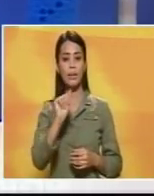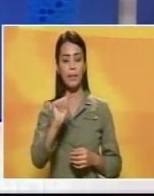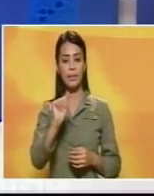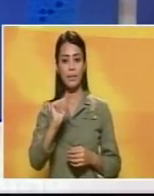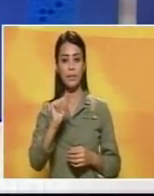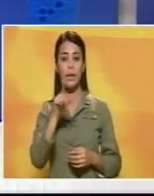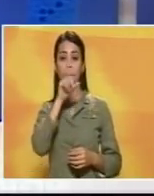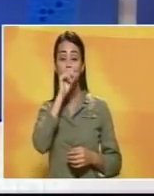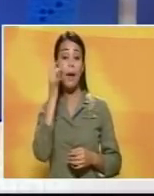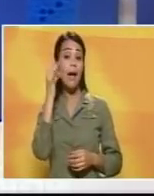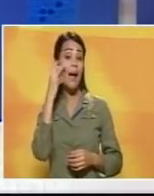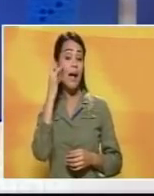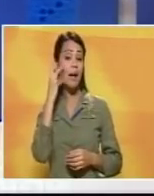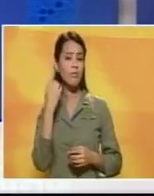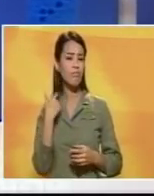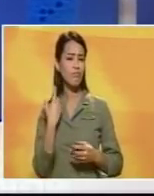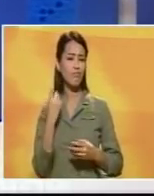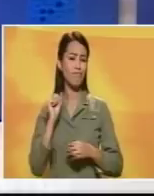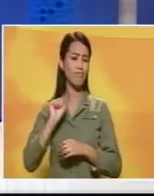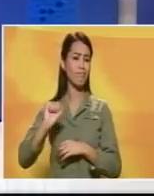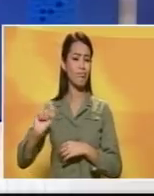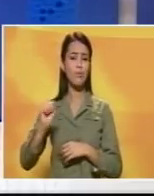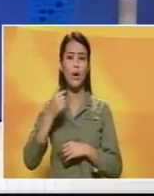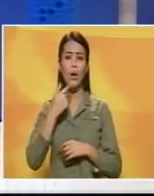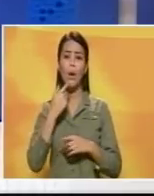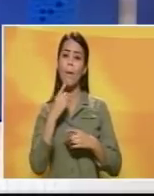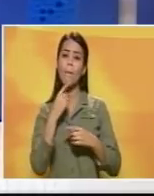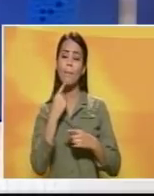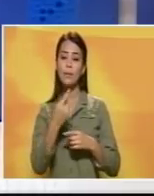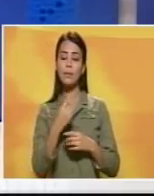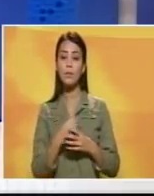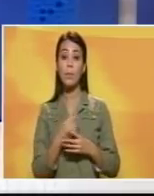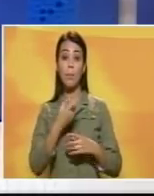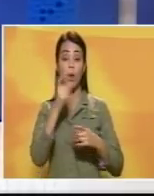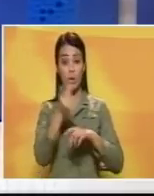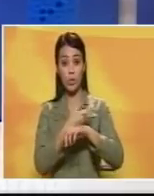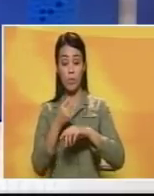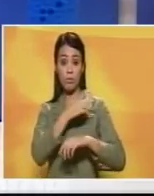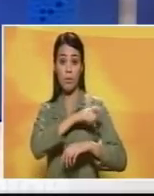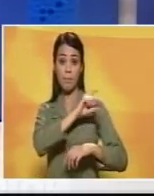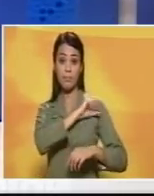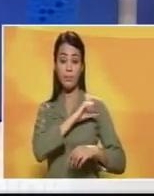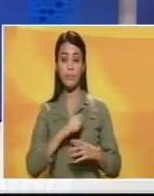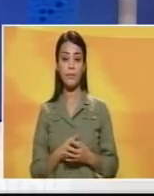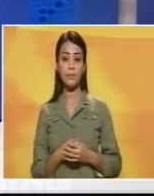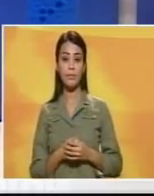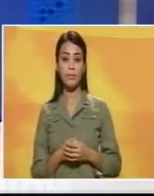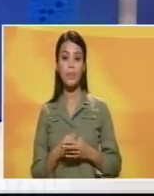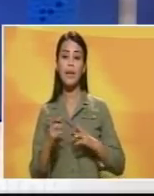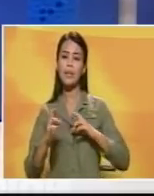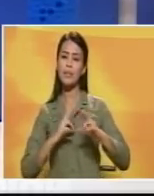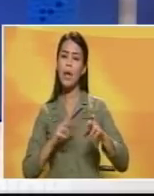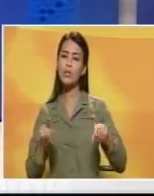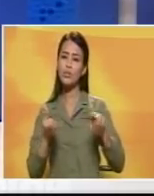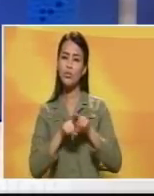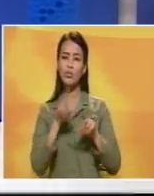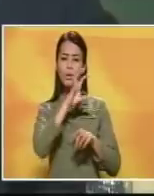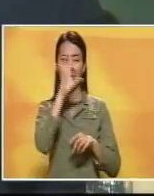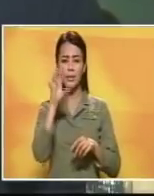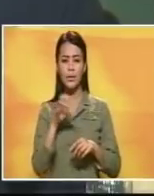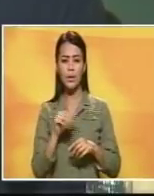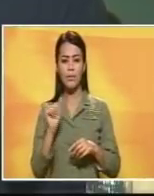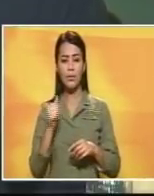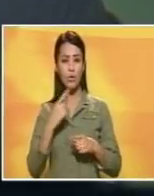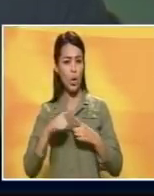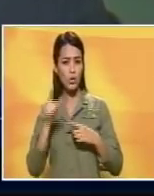Arreaza, a través de su cuenta en Twitter, rechazó comentarios hechos por el gobierno español a través del ministro de Asuntos Exteriores, Alfonso Dastis. La